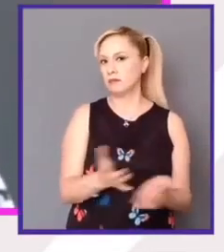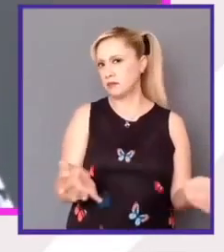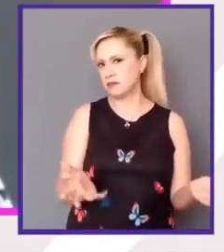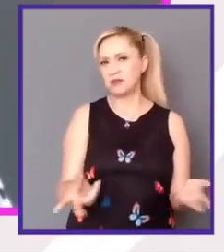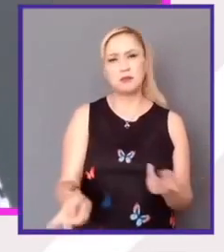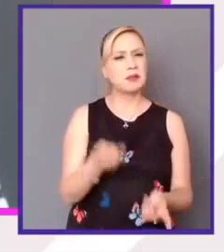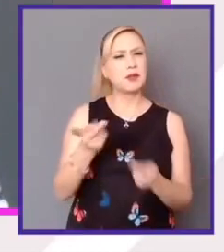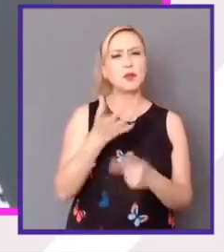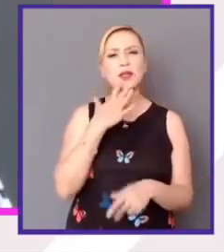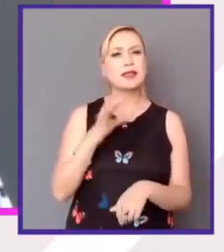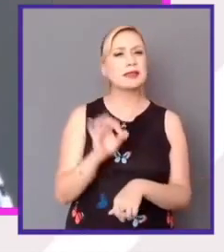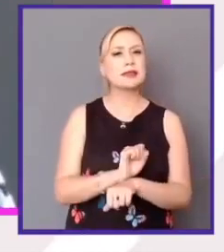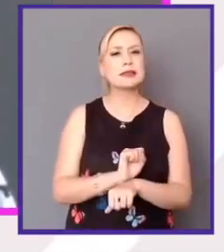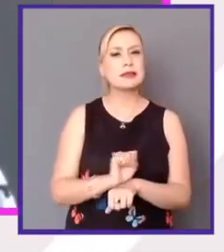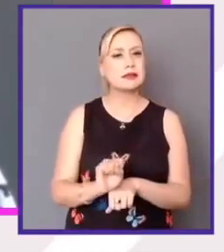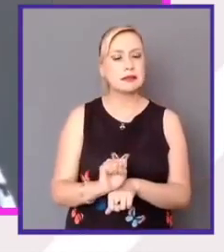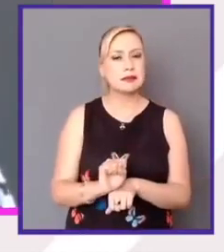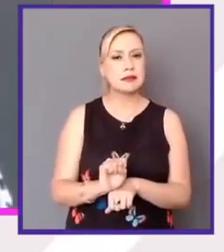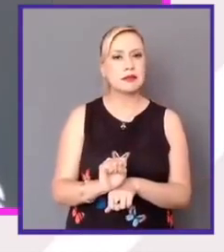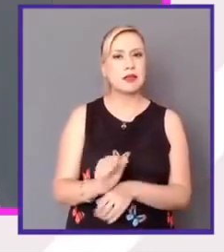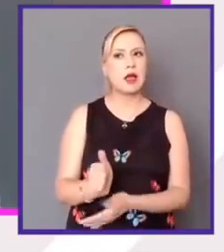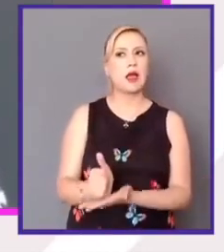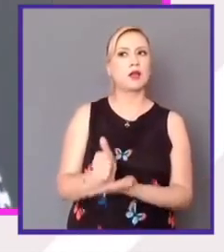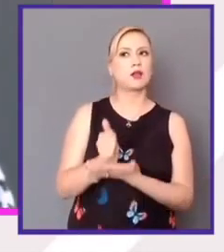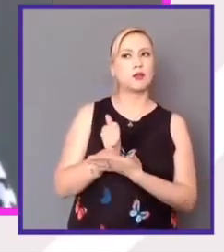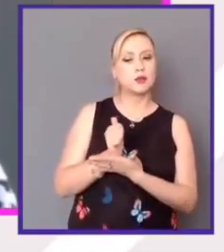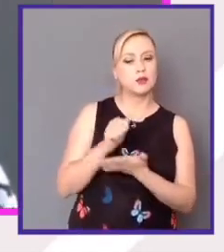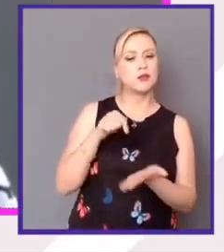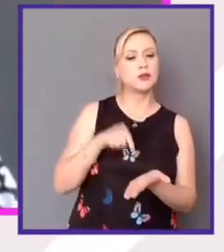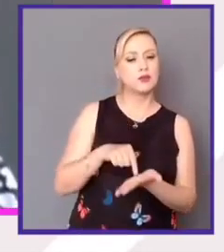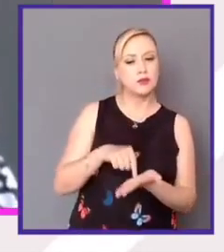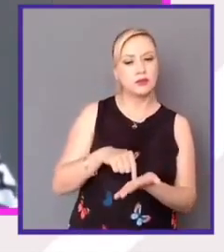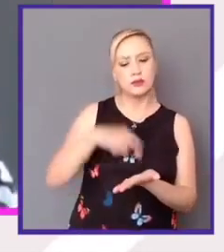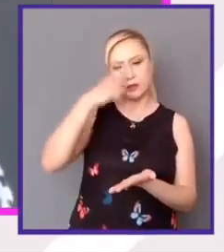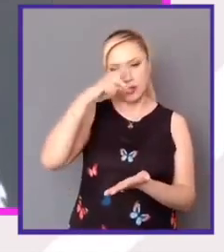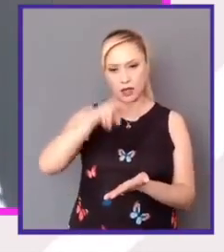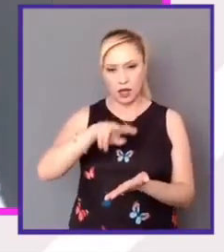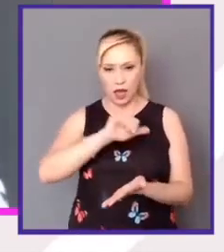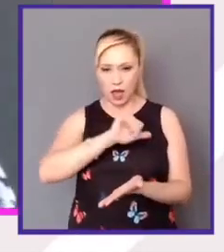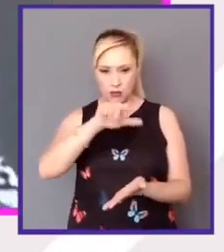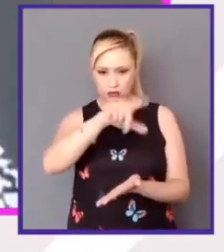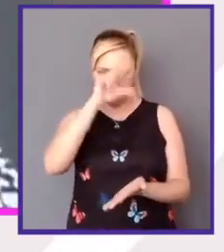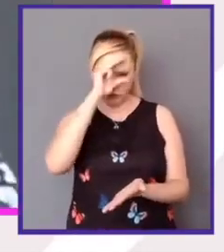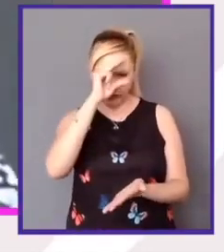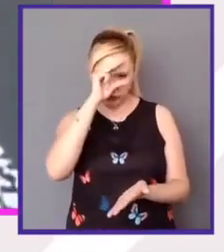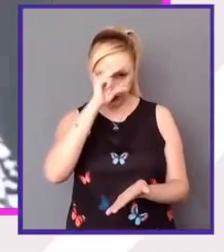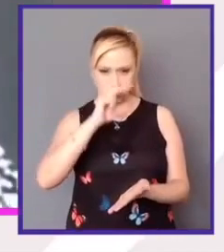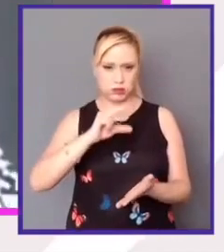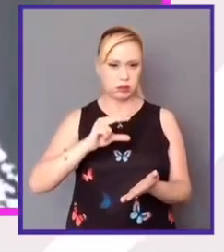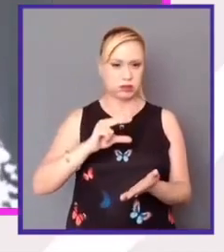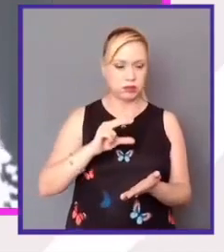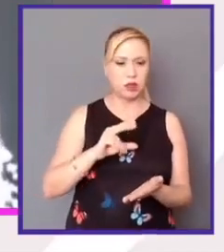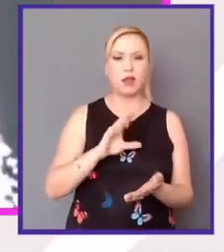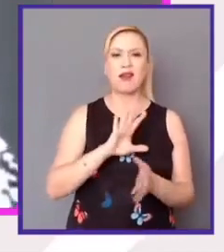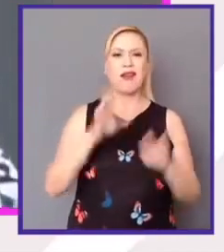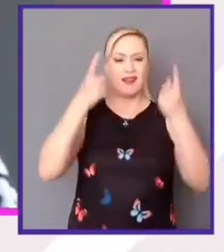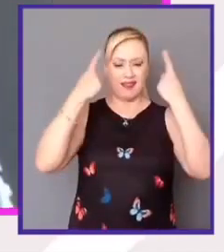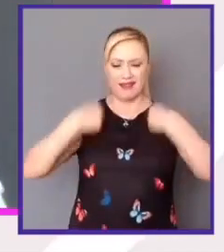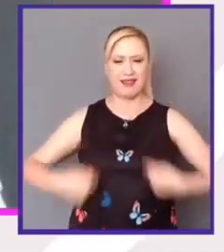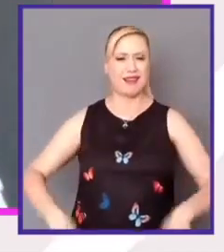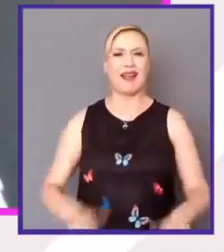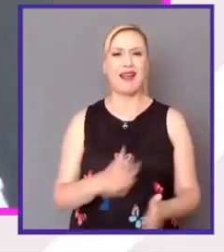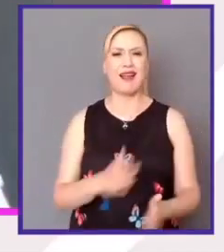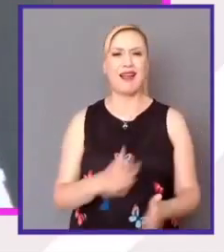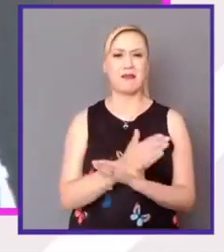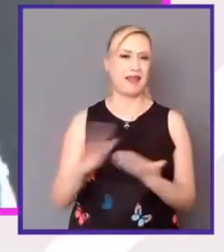que ayuda a ver, bueno, ¿estoy realmente tomando decisiones con base en las habilidades de las personas o en otras características que no tienen nada que